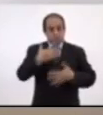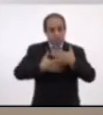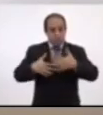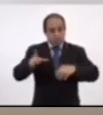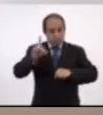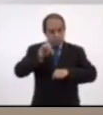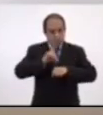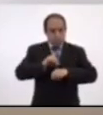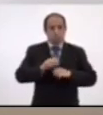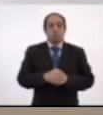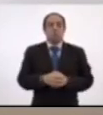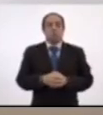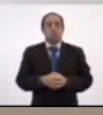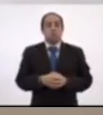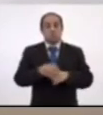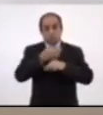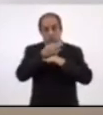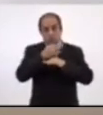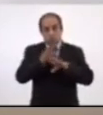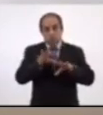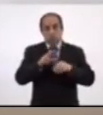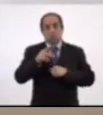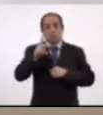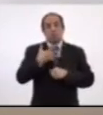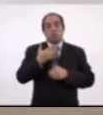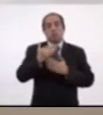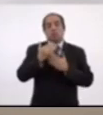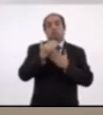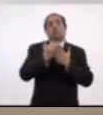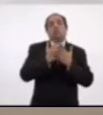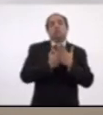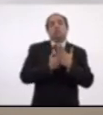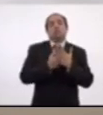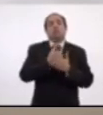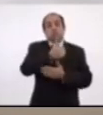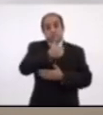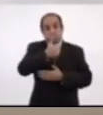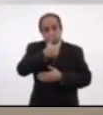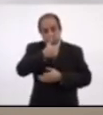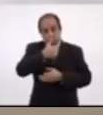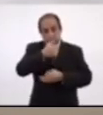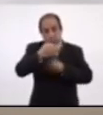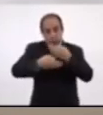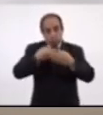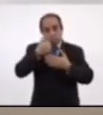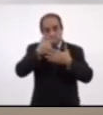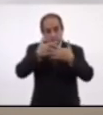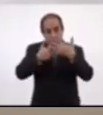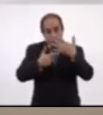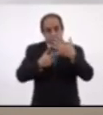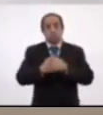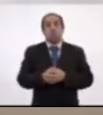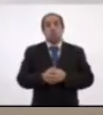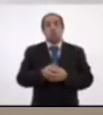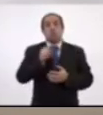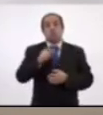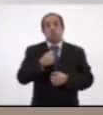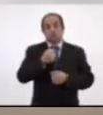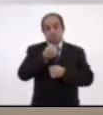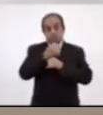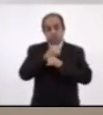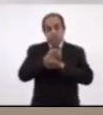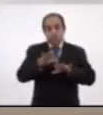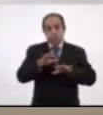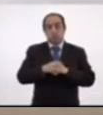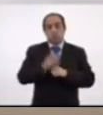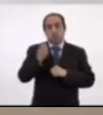días, pero hay una reducción constante de todos los indicadores. Y por supuesto, se informa a la Secretaría de Salud, de hecho es una